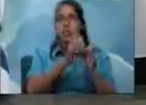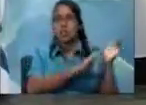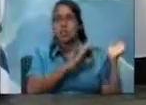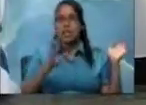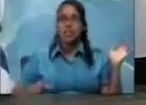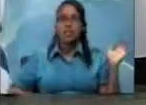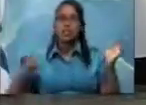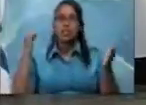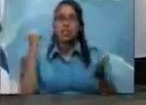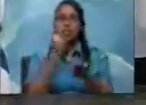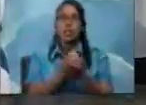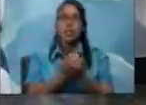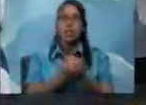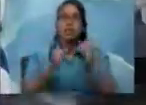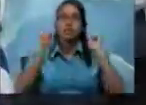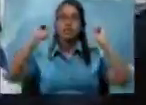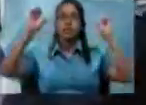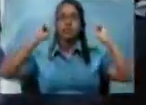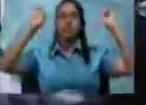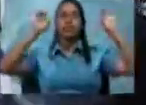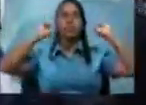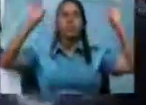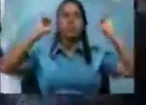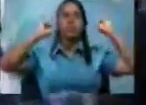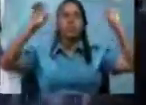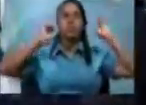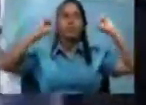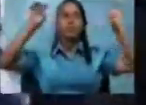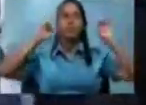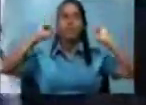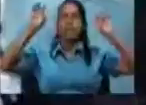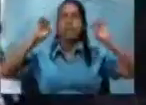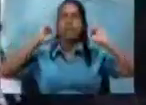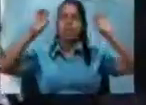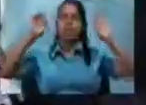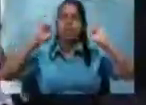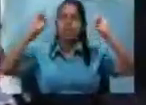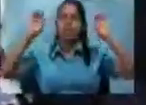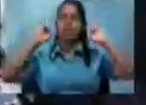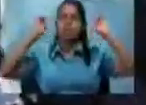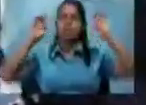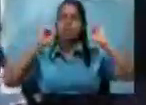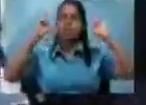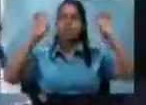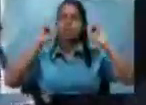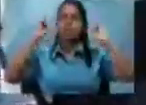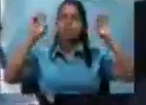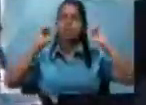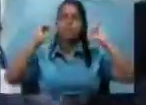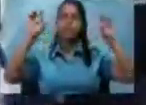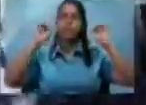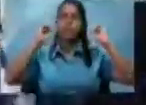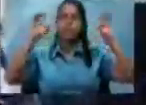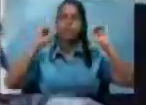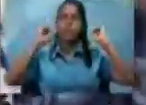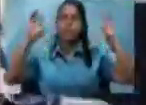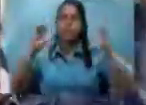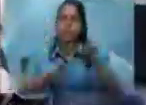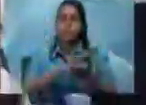Hay victoria Gloria a Dios Gloria a Dios